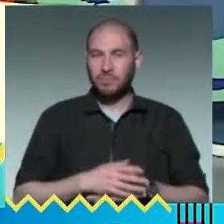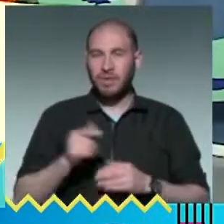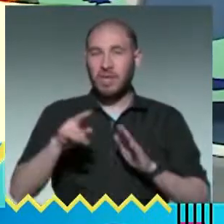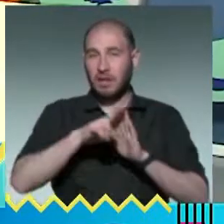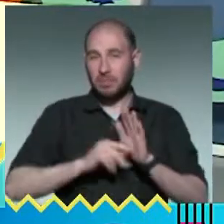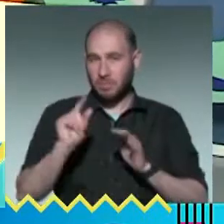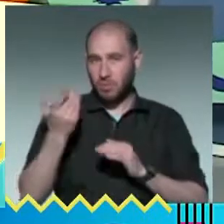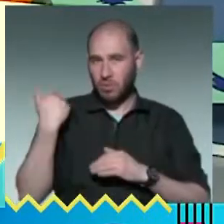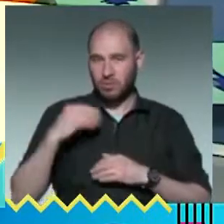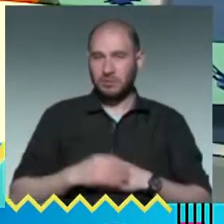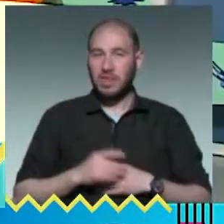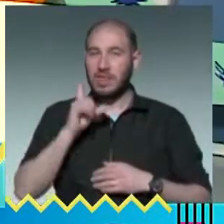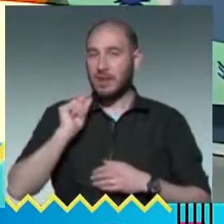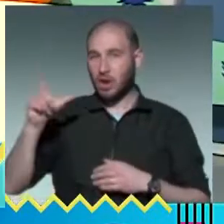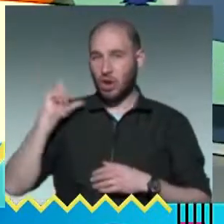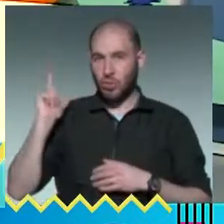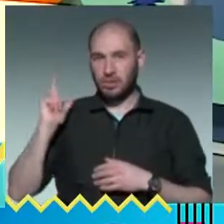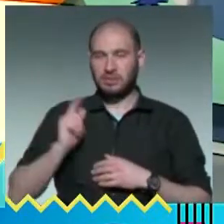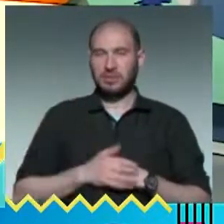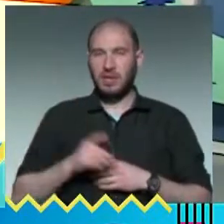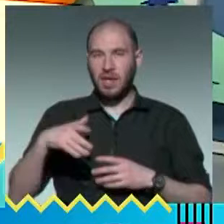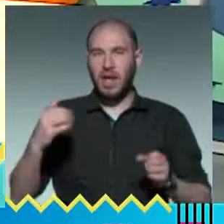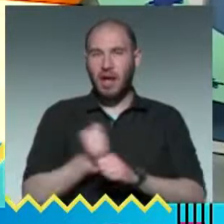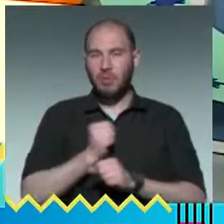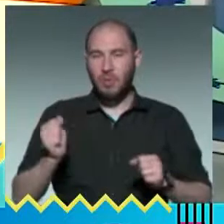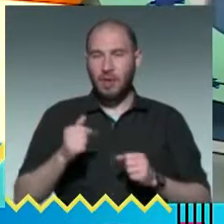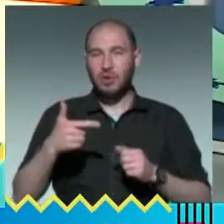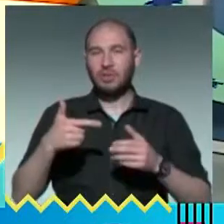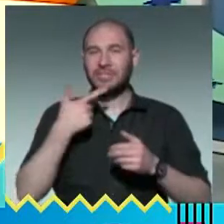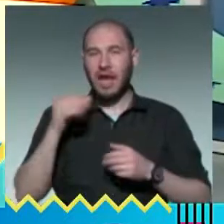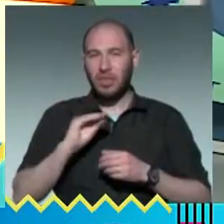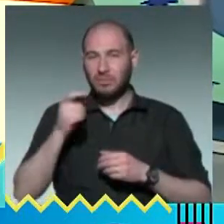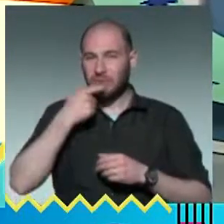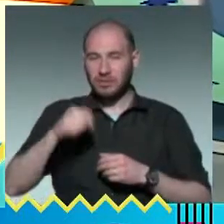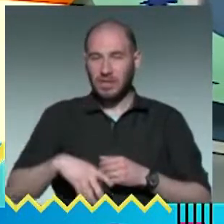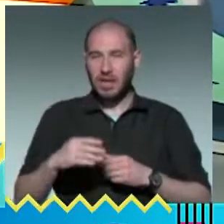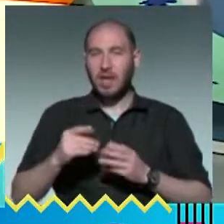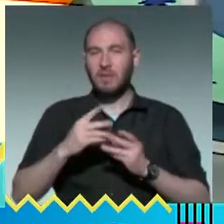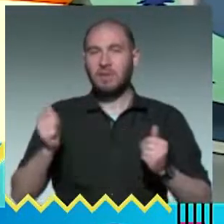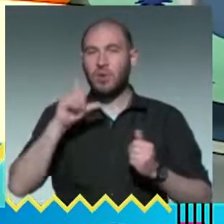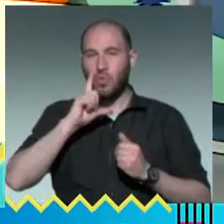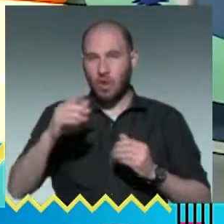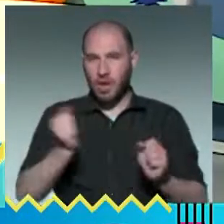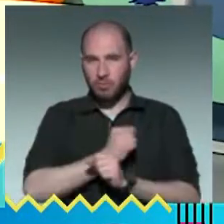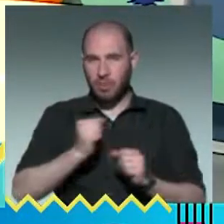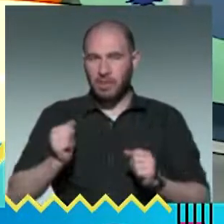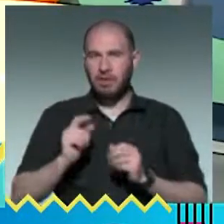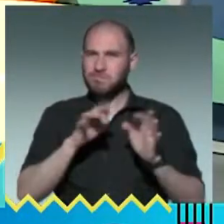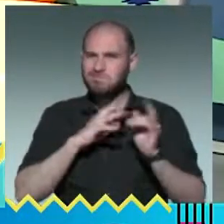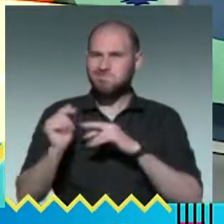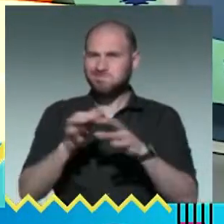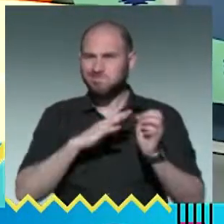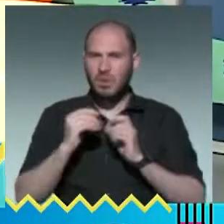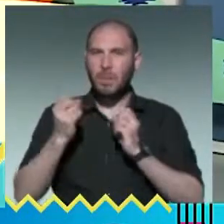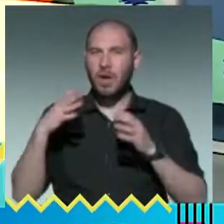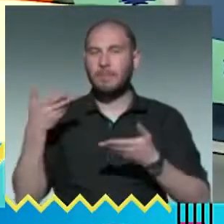reglamentó hace muy poquito, ¿sí? El lunes, y había sido sancionada por la Cámara de Senadores de la provincia a fines de julio. Sí, una polémica se dio a